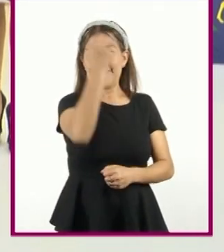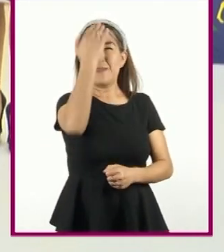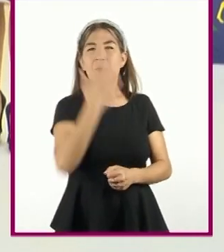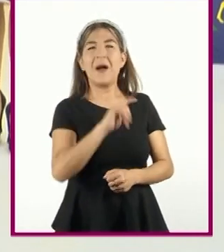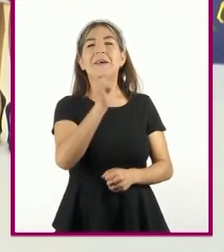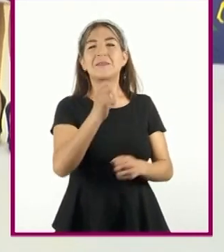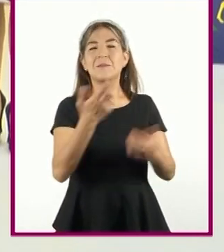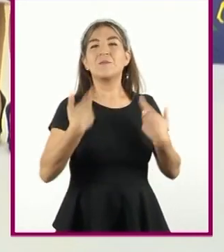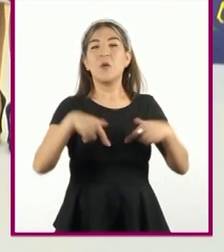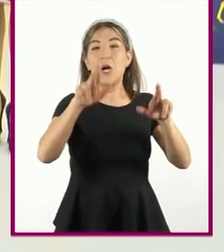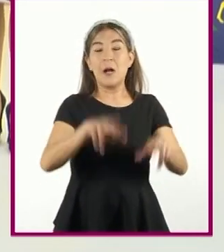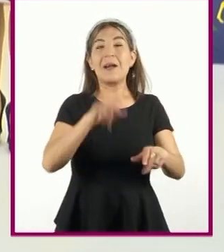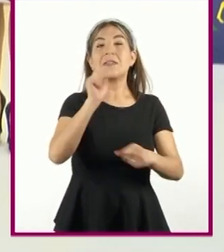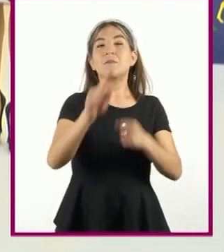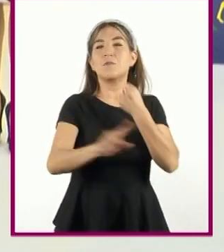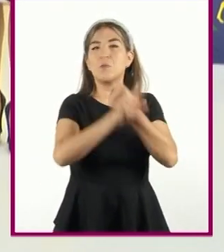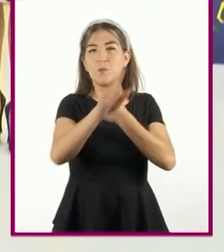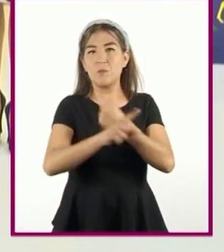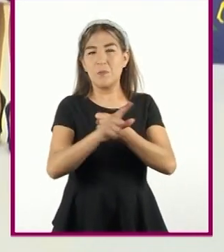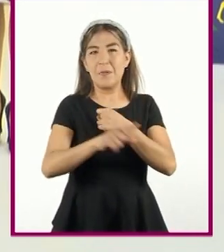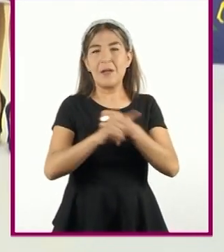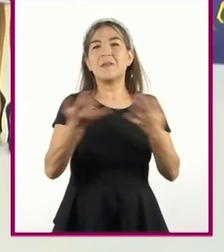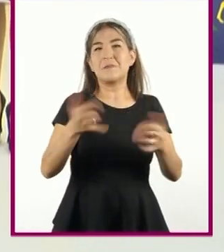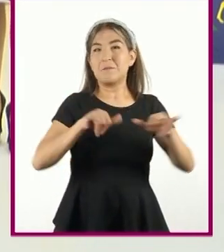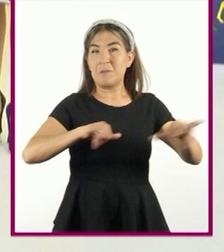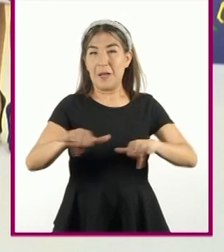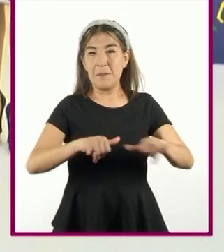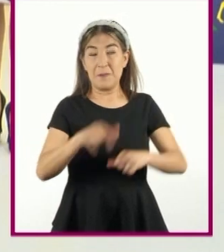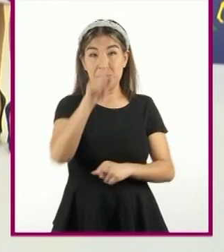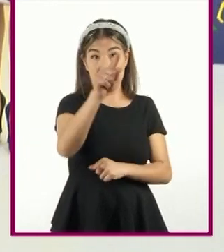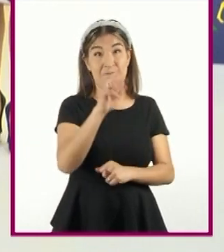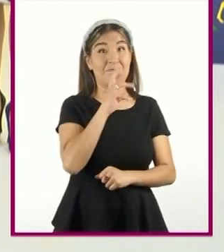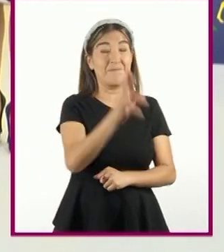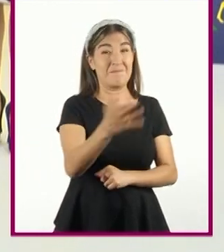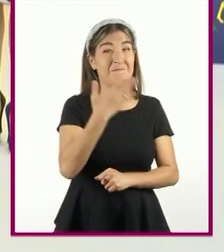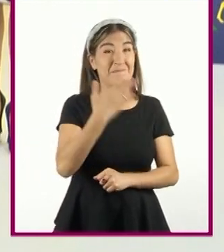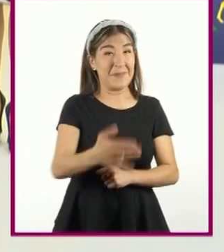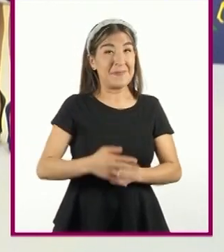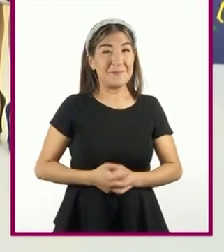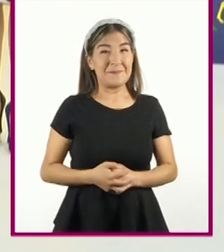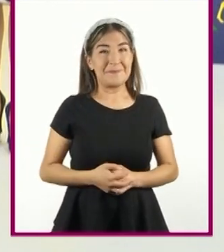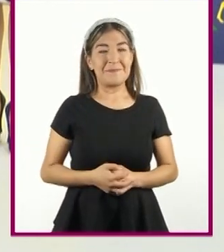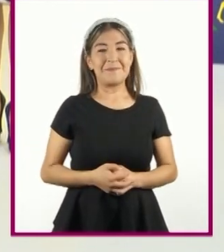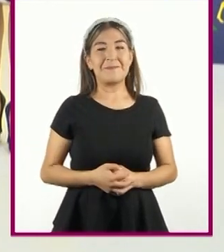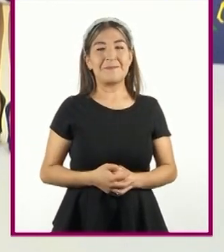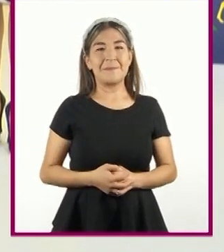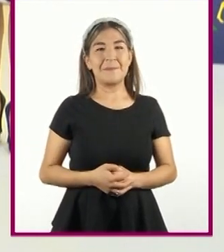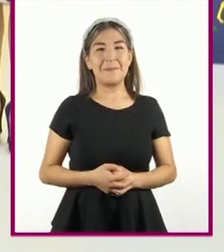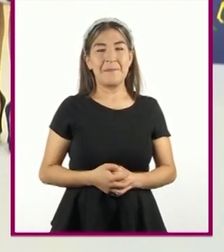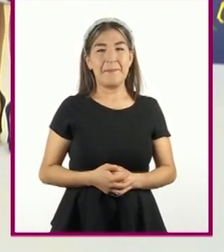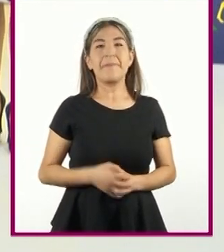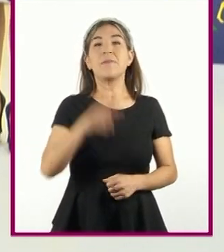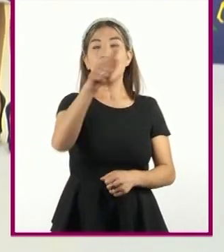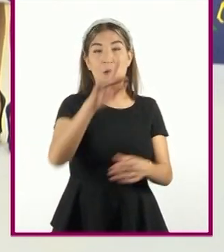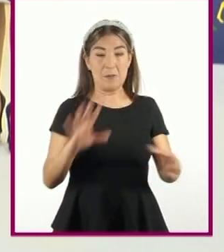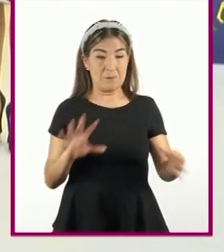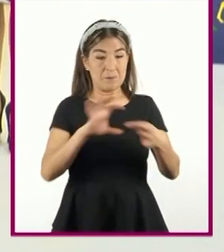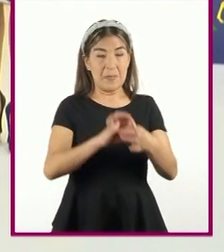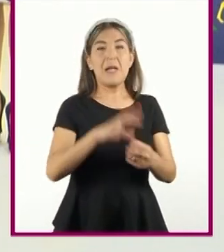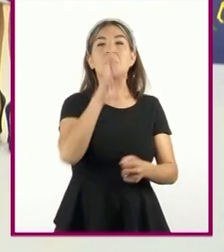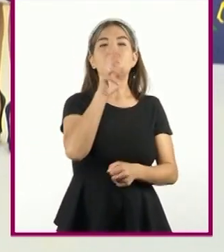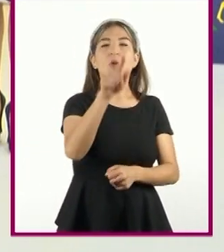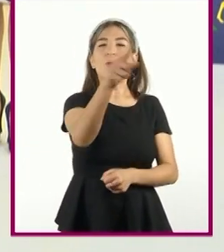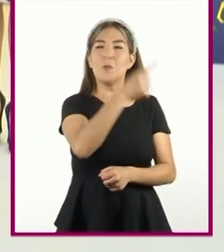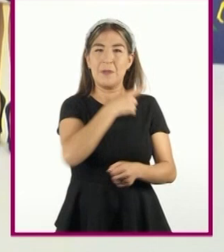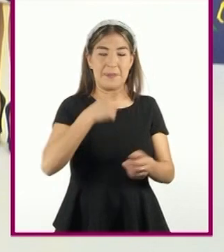representa un riesgo de tipo geológico. ¿Respondieron correctamente en casa? Junto con sus respuestas,